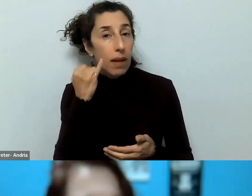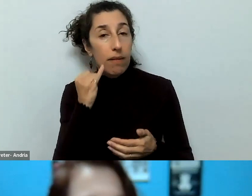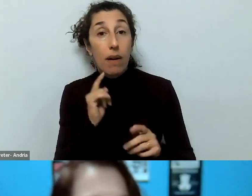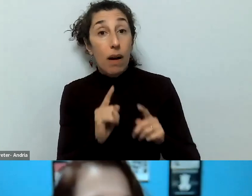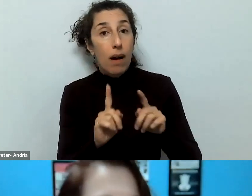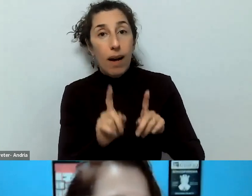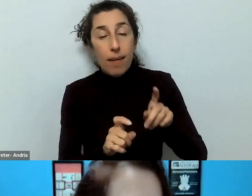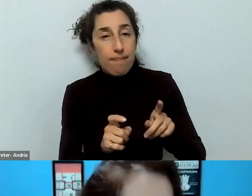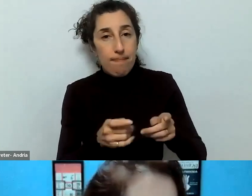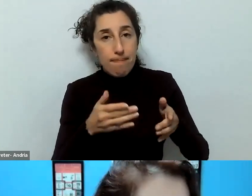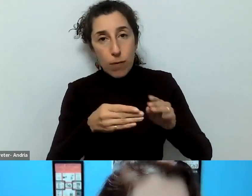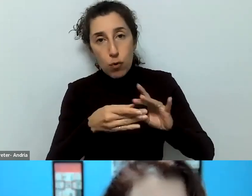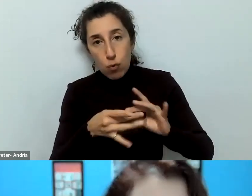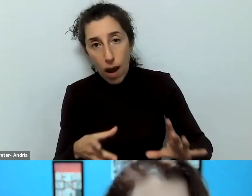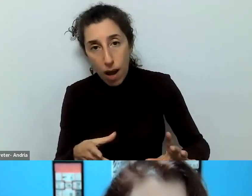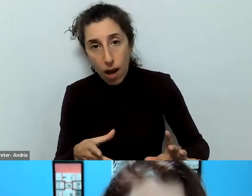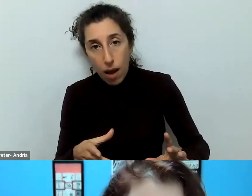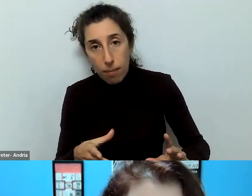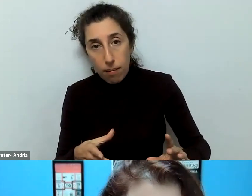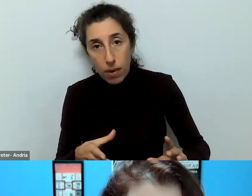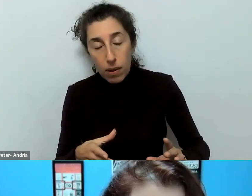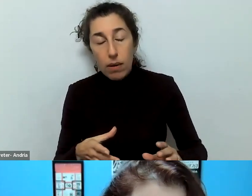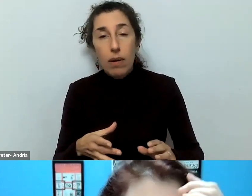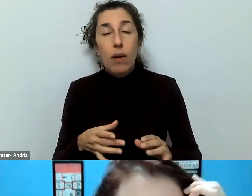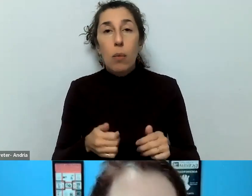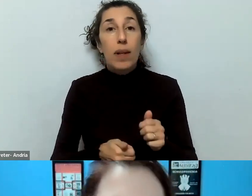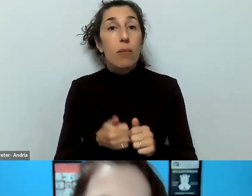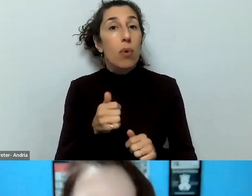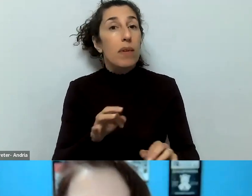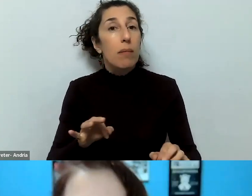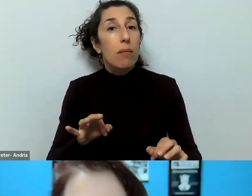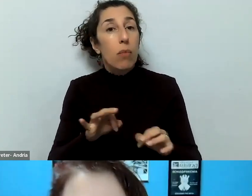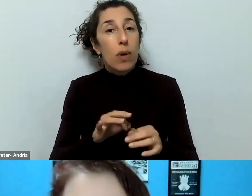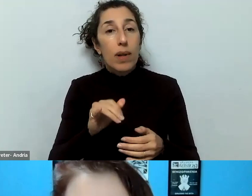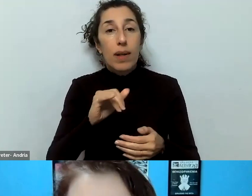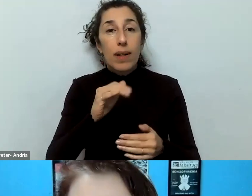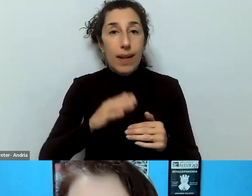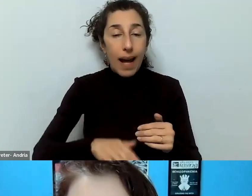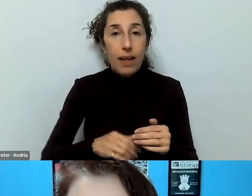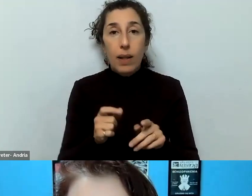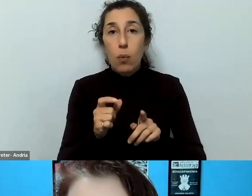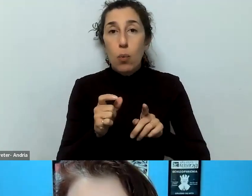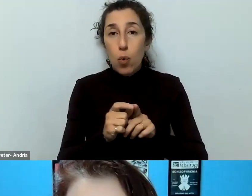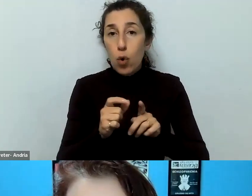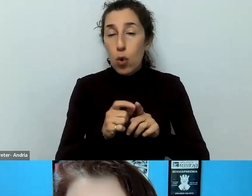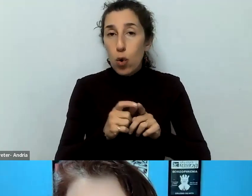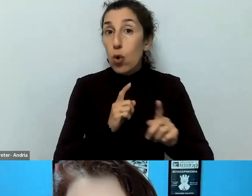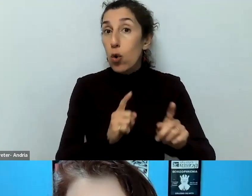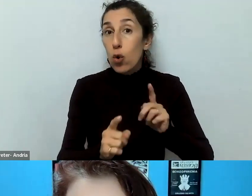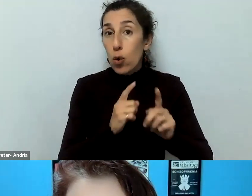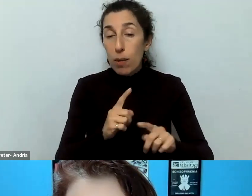Lo que yo diría, recuerda que es la conexión que es importante, y a veces el